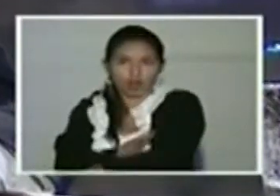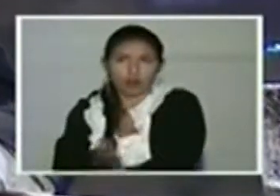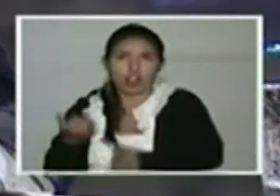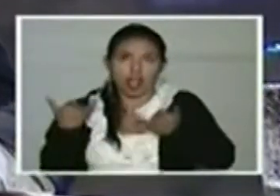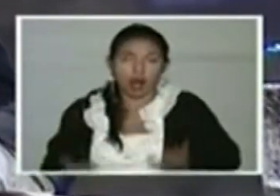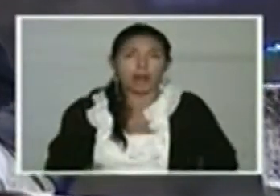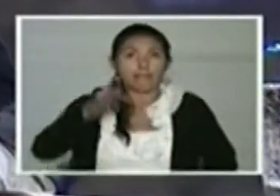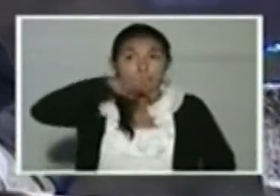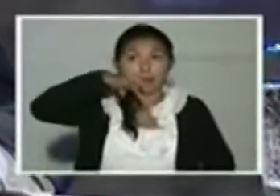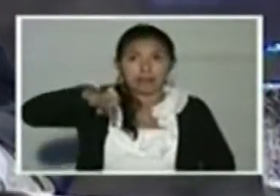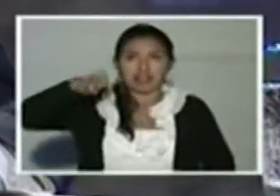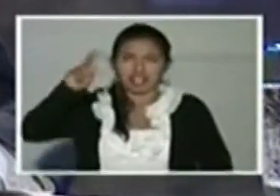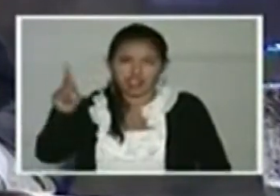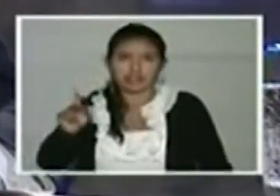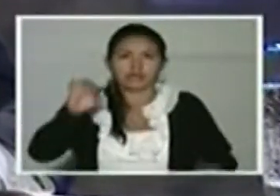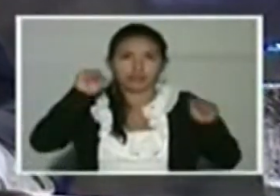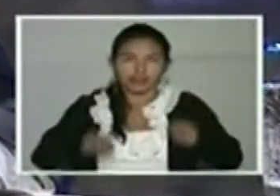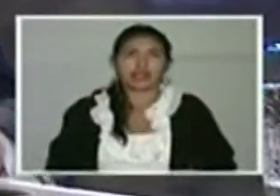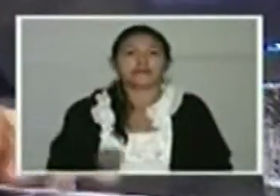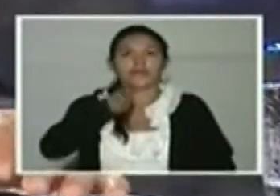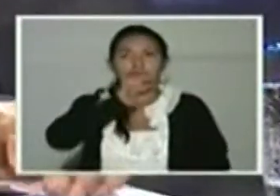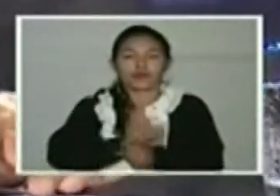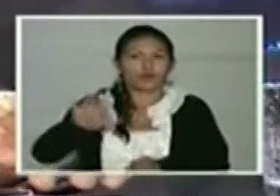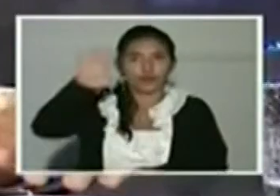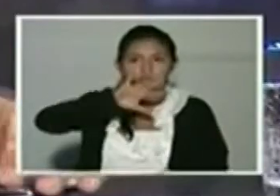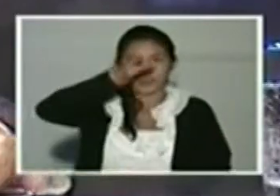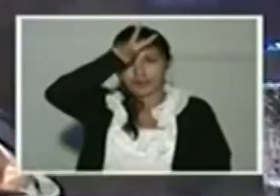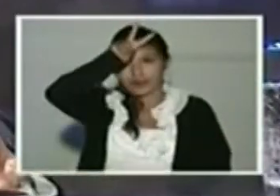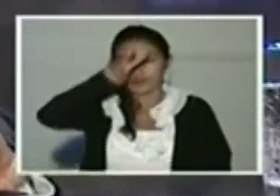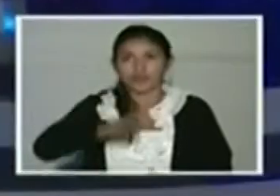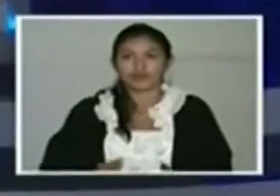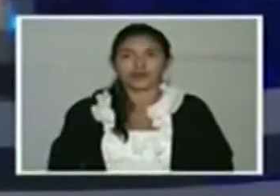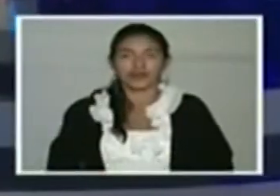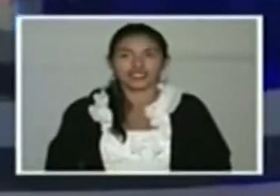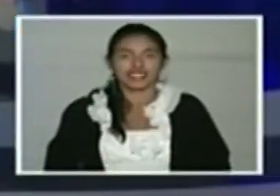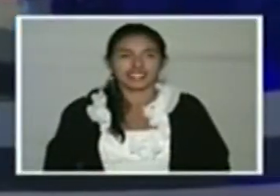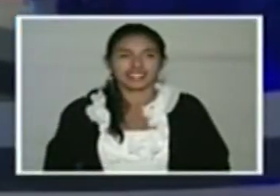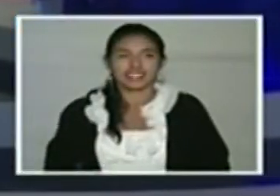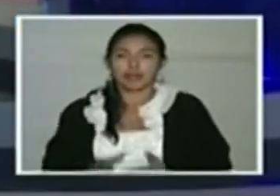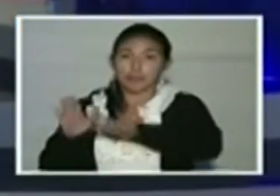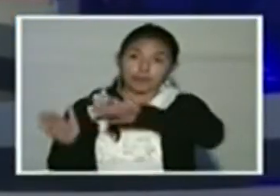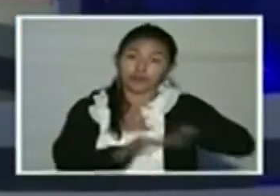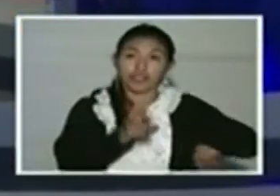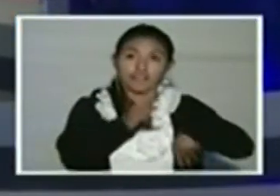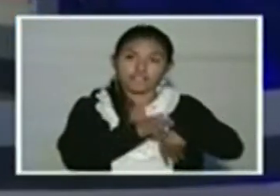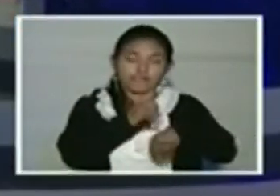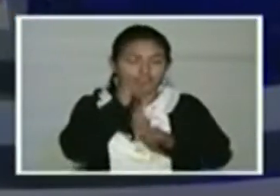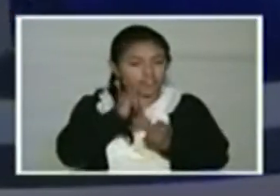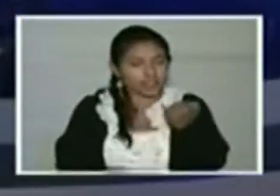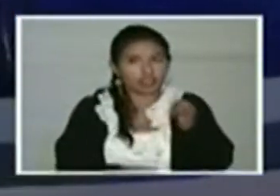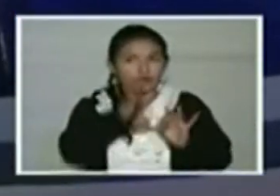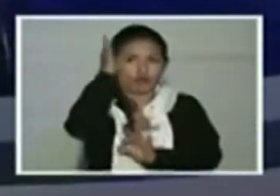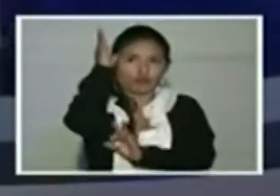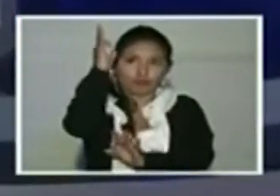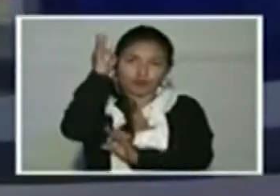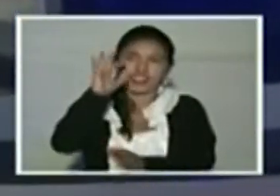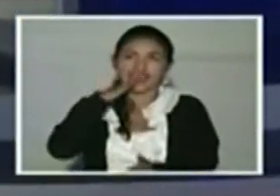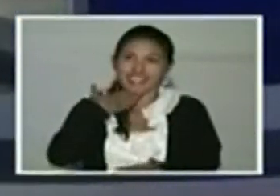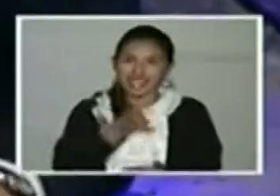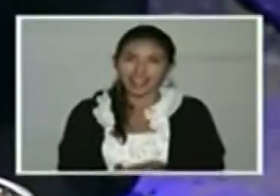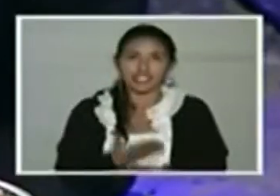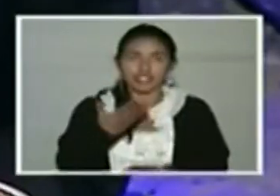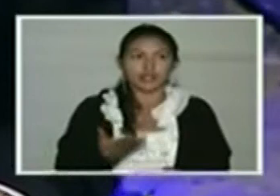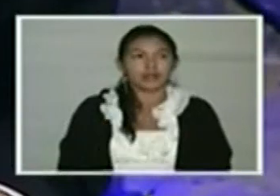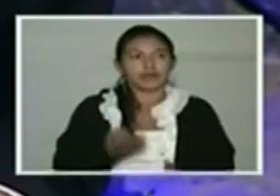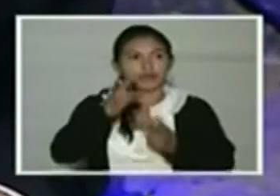con ppk me comprometo que lo haremos por el perú muy bien concluyó la etapa de exposición nuevamente gracias por el